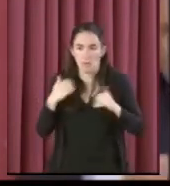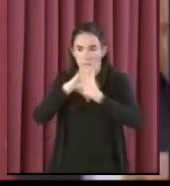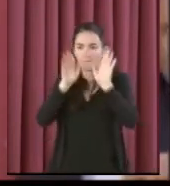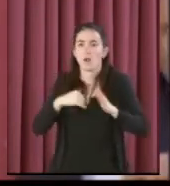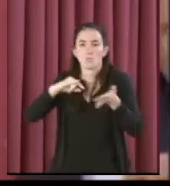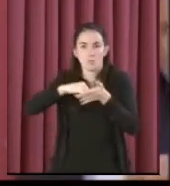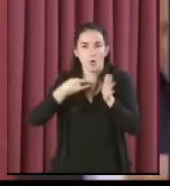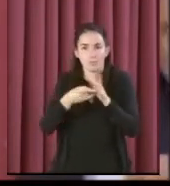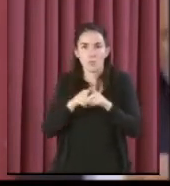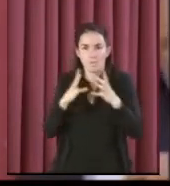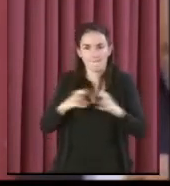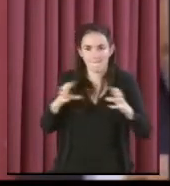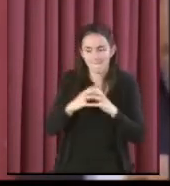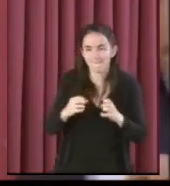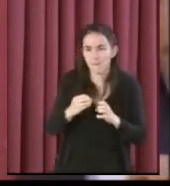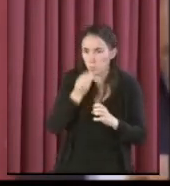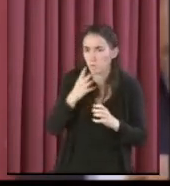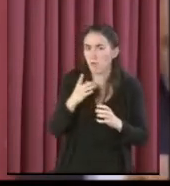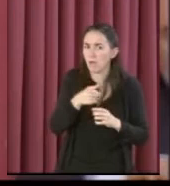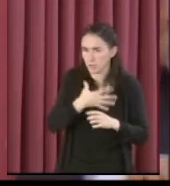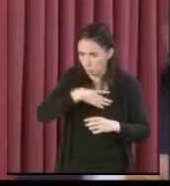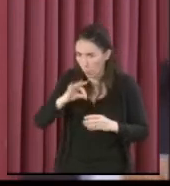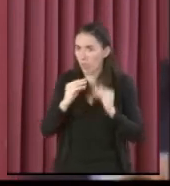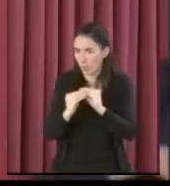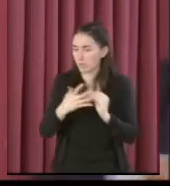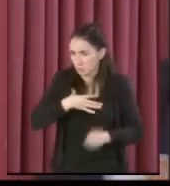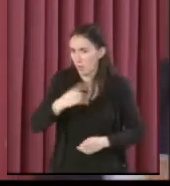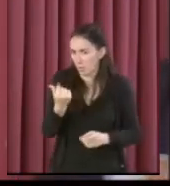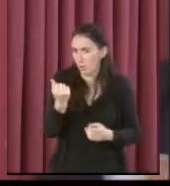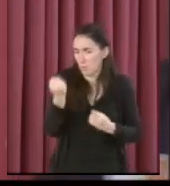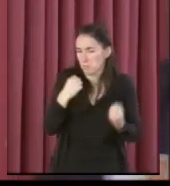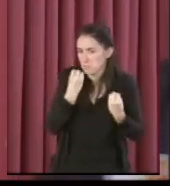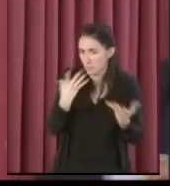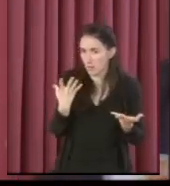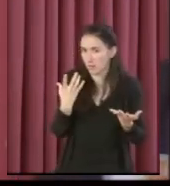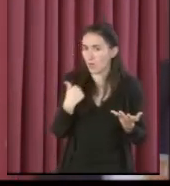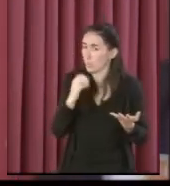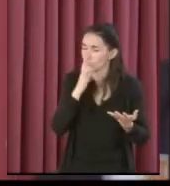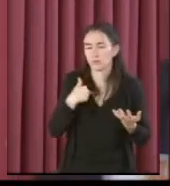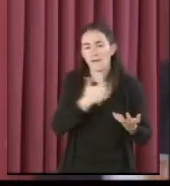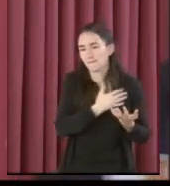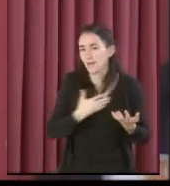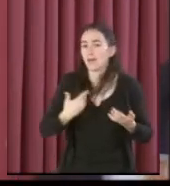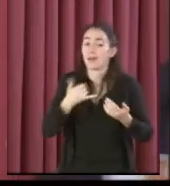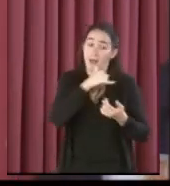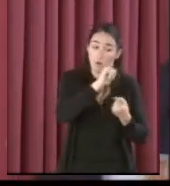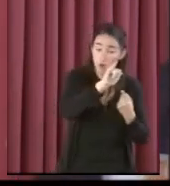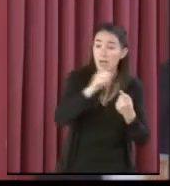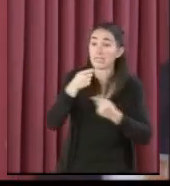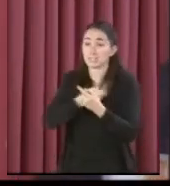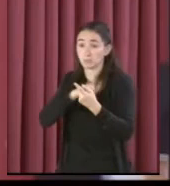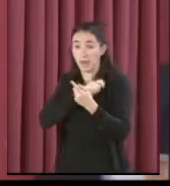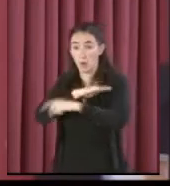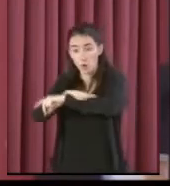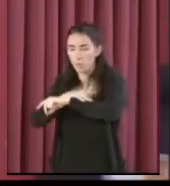ambicioso, al mismo tiempo que viable, y quiero recalcar el apoyo de las administraciones, tanto autonómica como nacional, para sacar adelante el